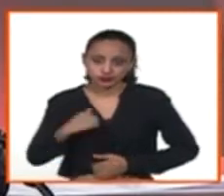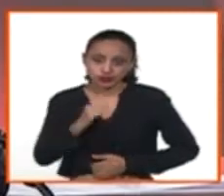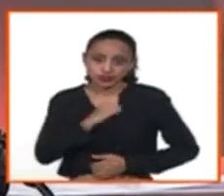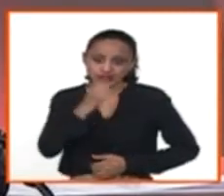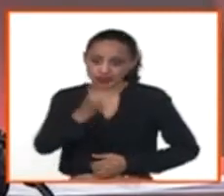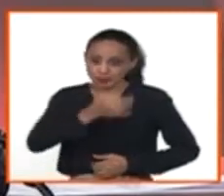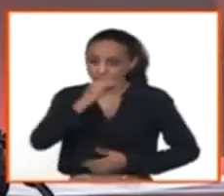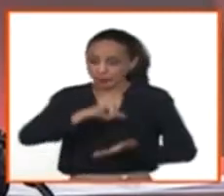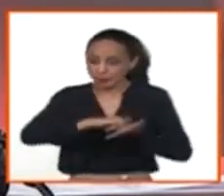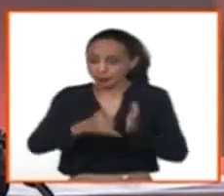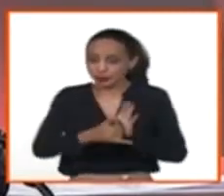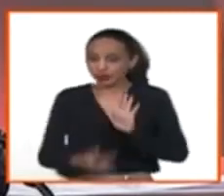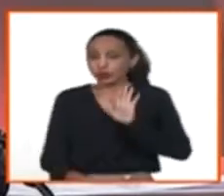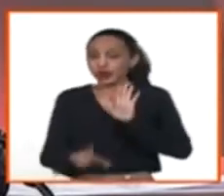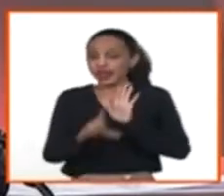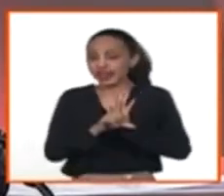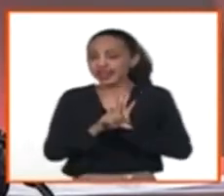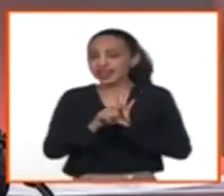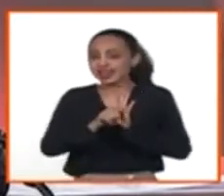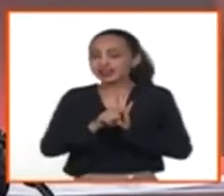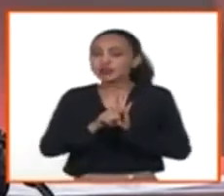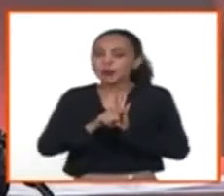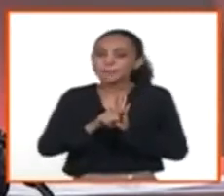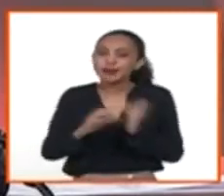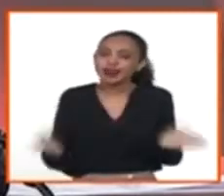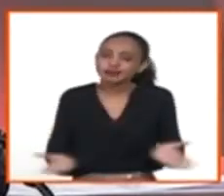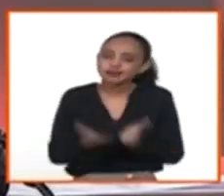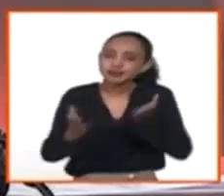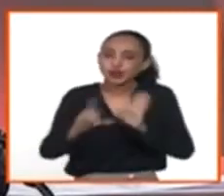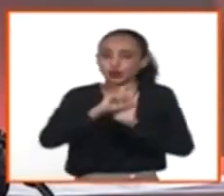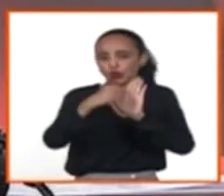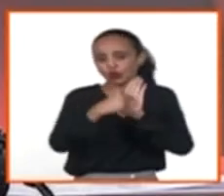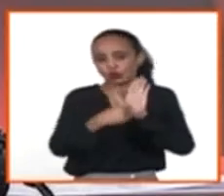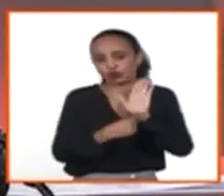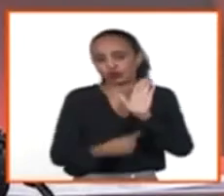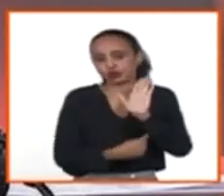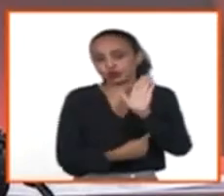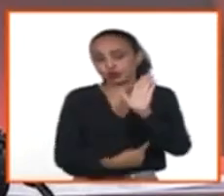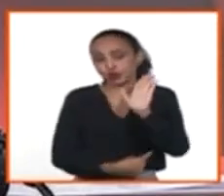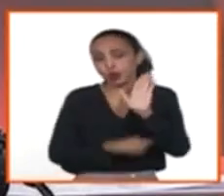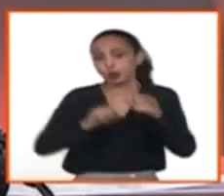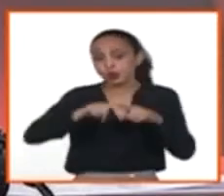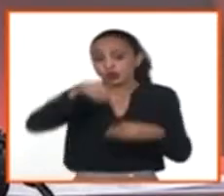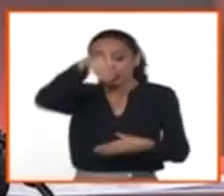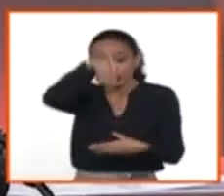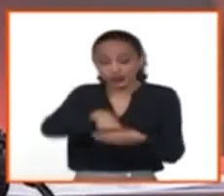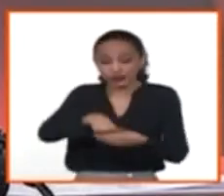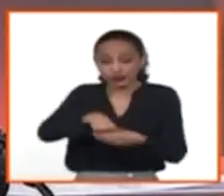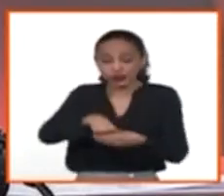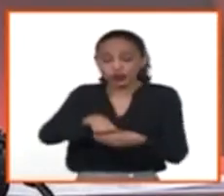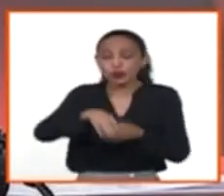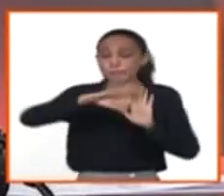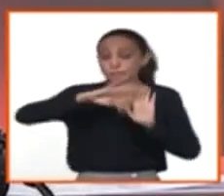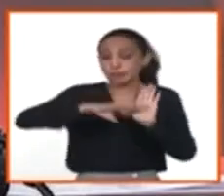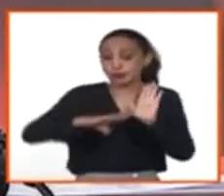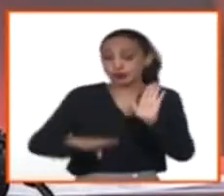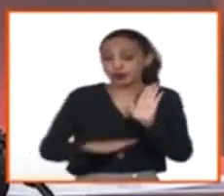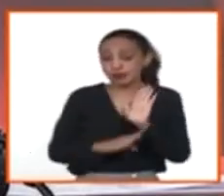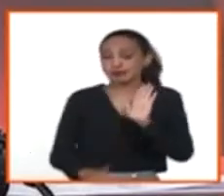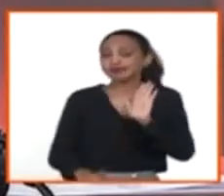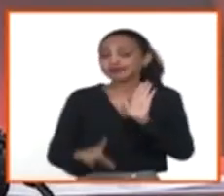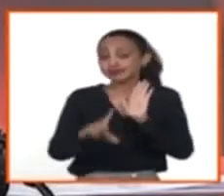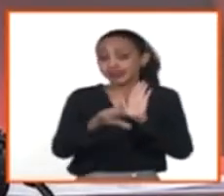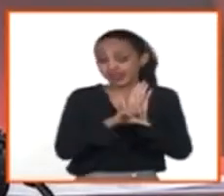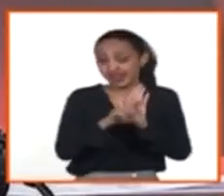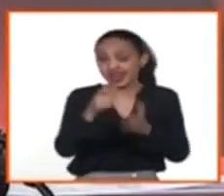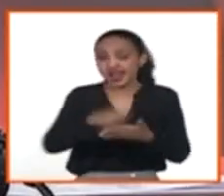una norma de desarrollo constitucional y por tanto forma parte del cronograma legislativo que la Asamblea Nacional del Poder Popular aprobó